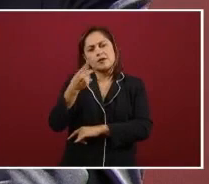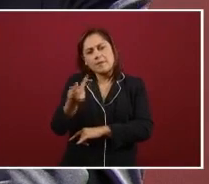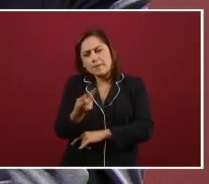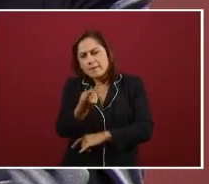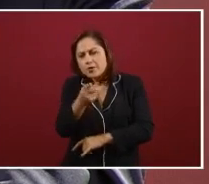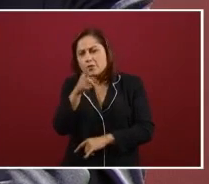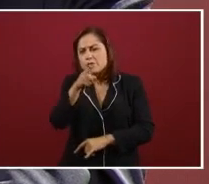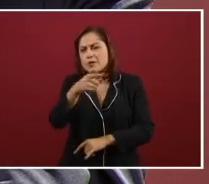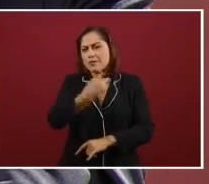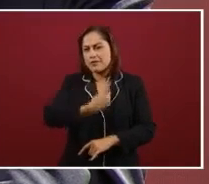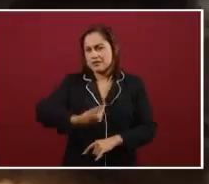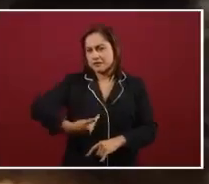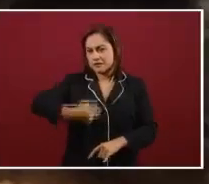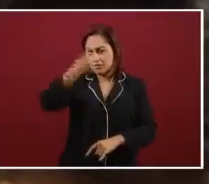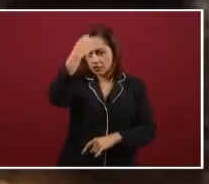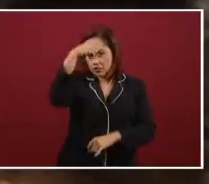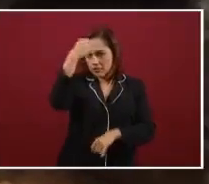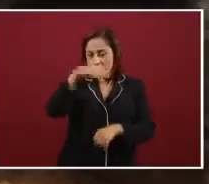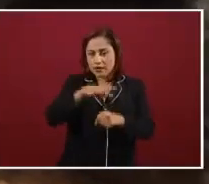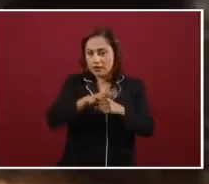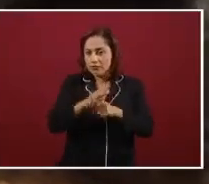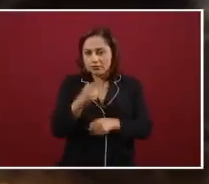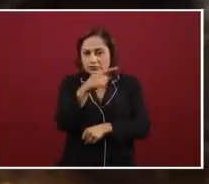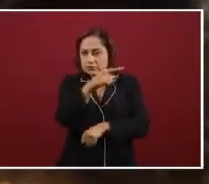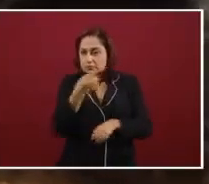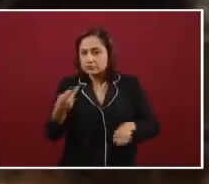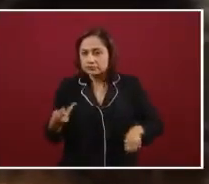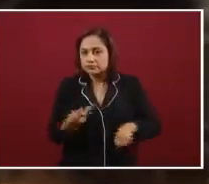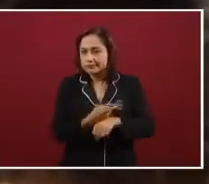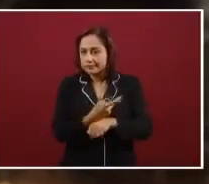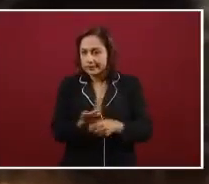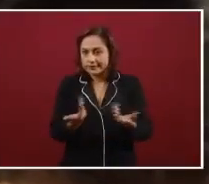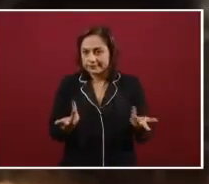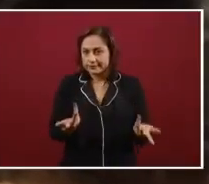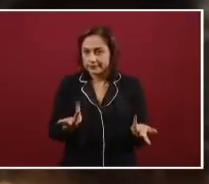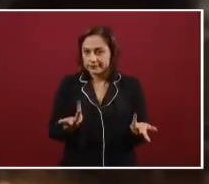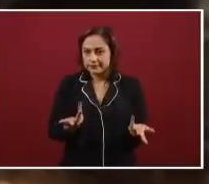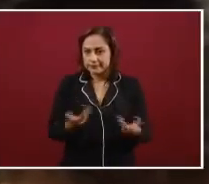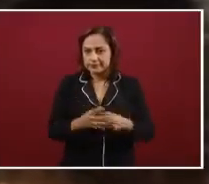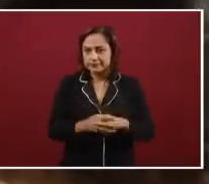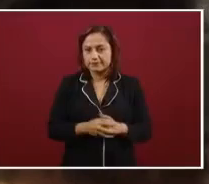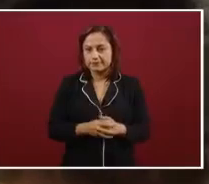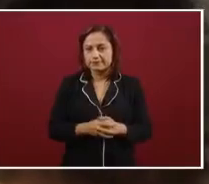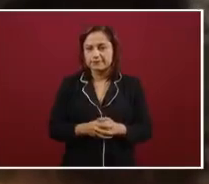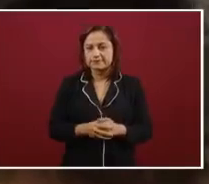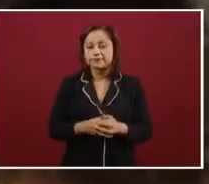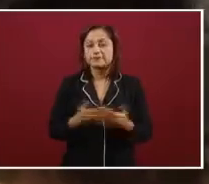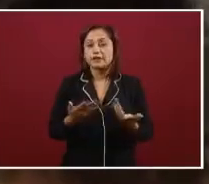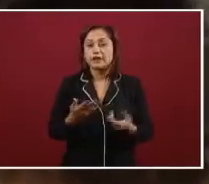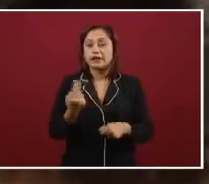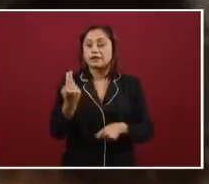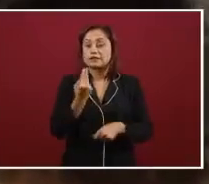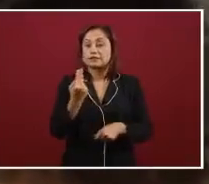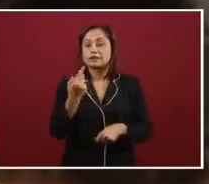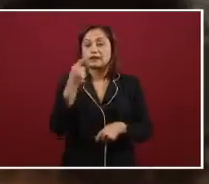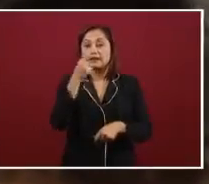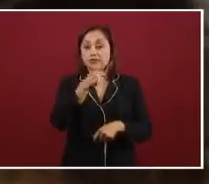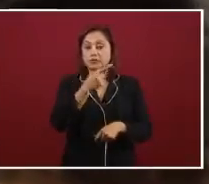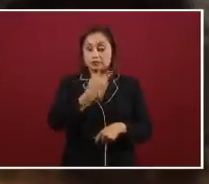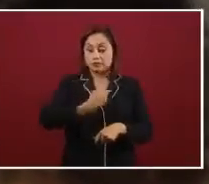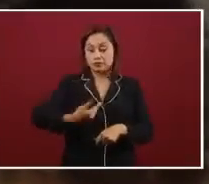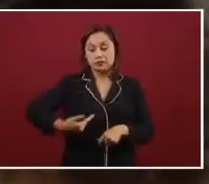esta situación. Tengo entendido que también se requiere que se avale esta situación por parte de la